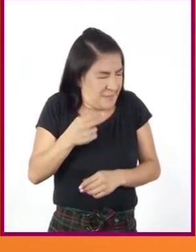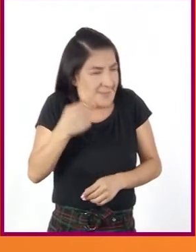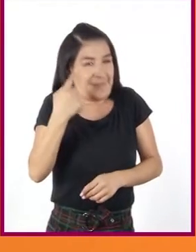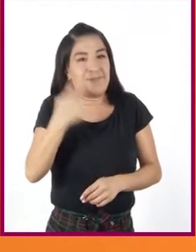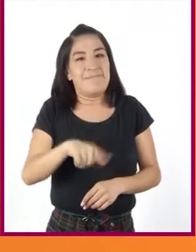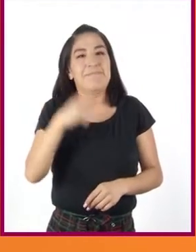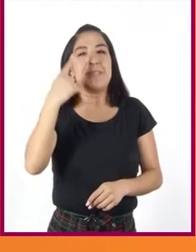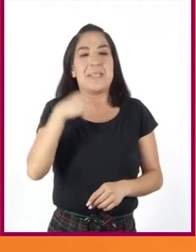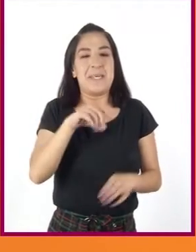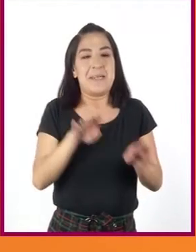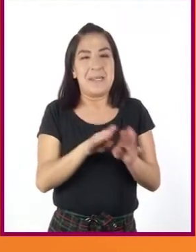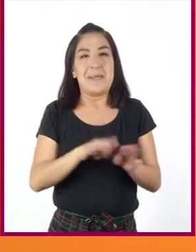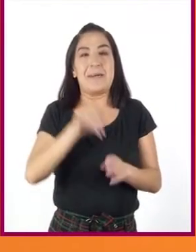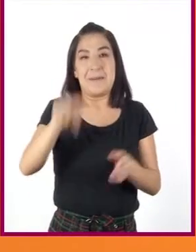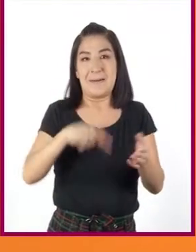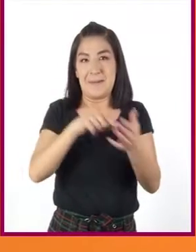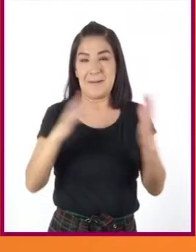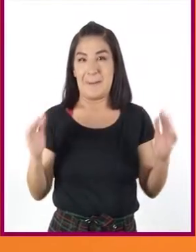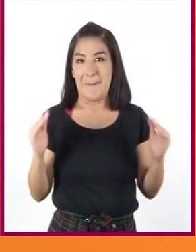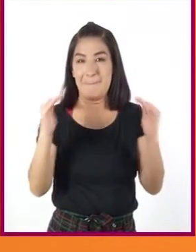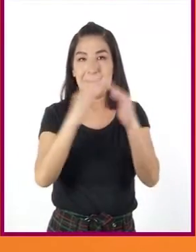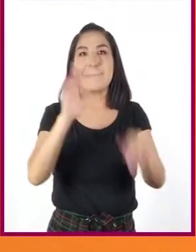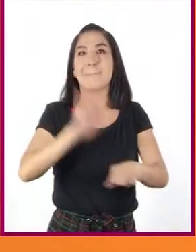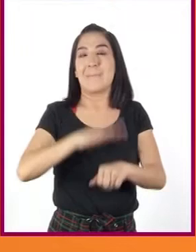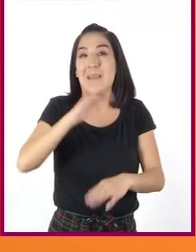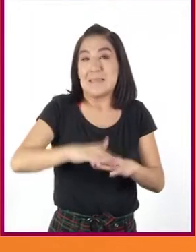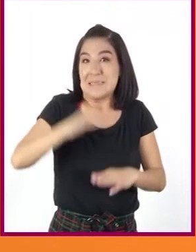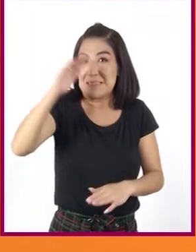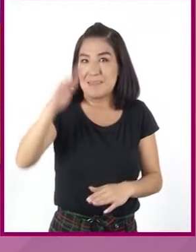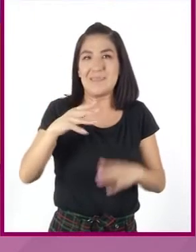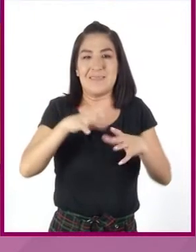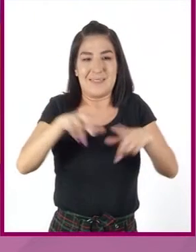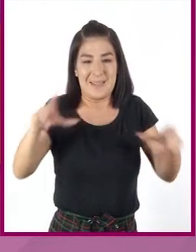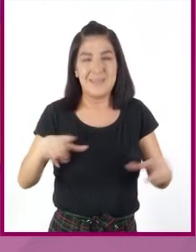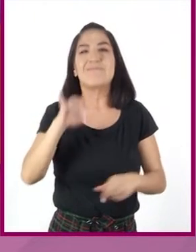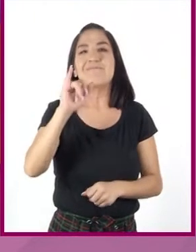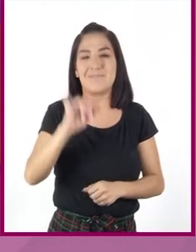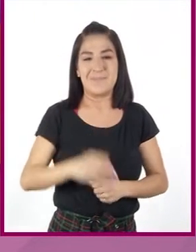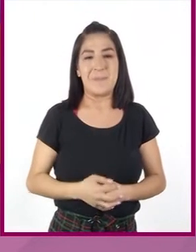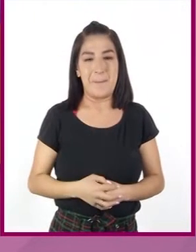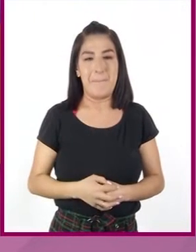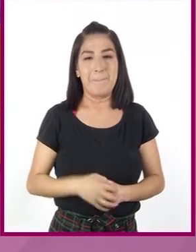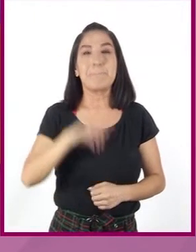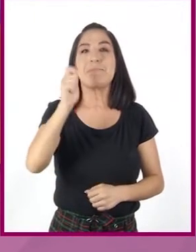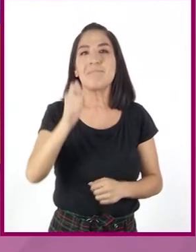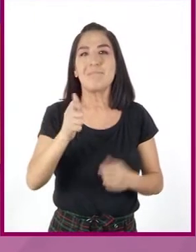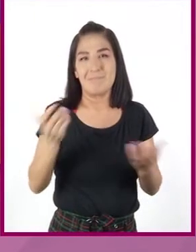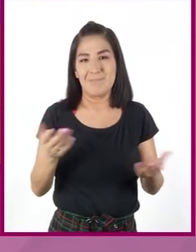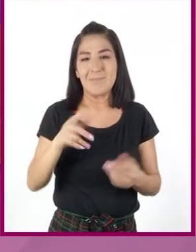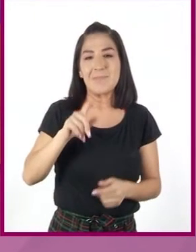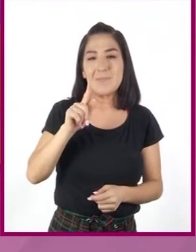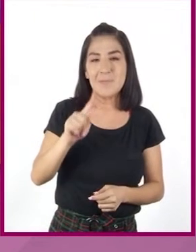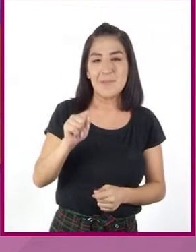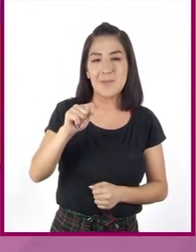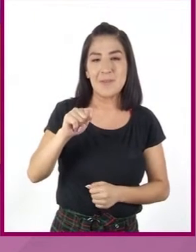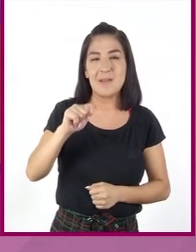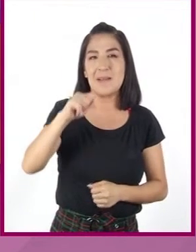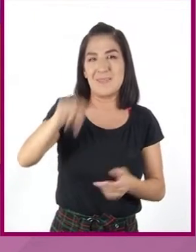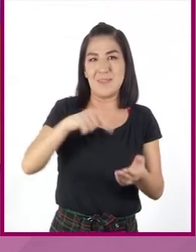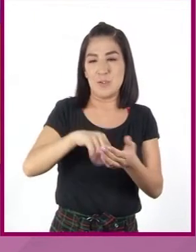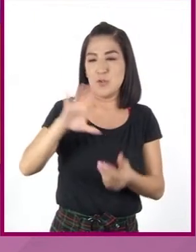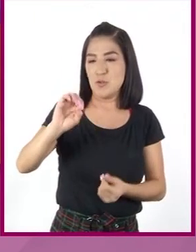que en Puebla se encuentra la pirámide más grande del mundo? Sí, nos referimos a la pirámide de Cholula, conocida